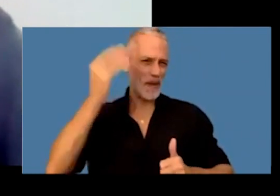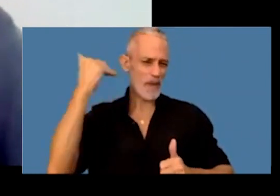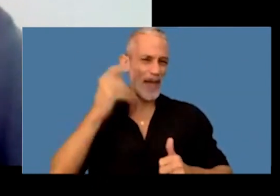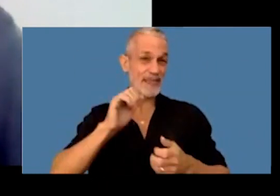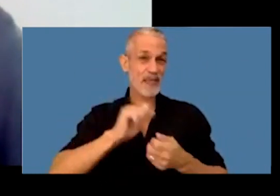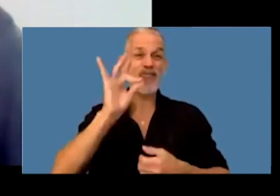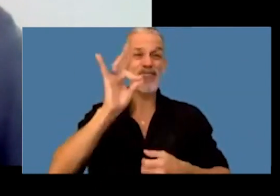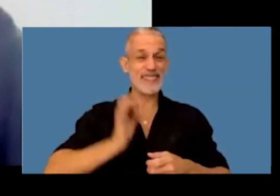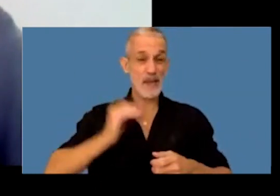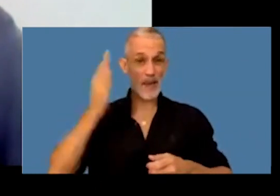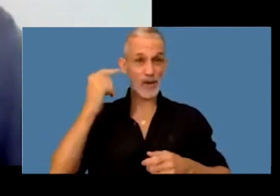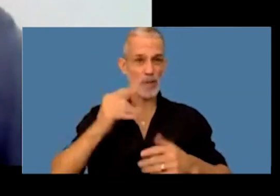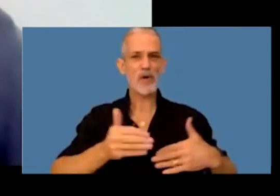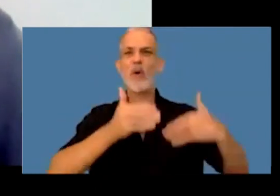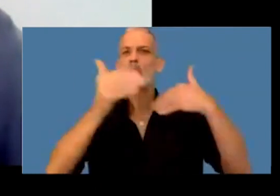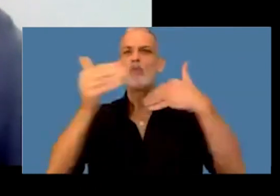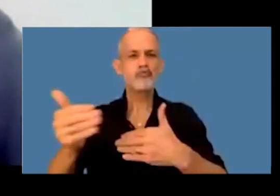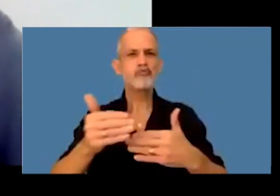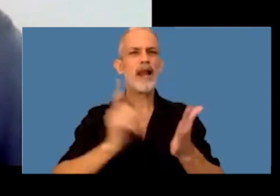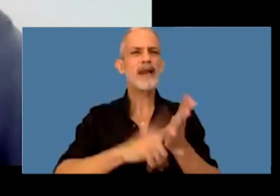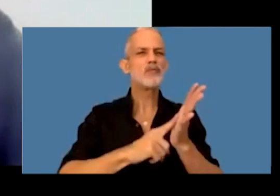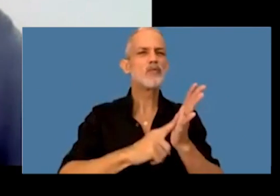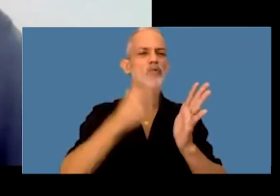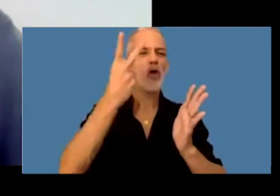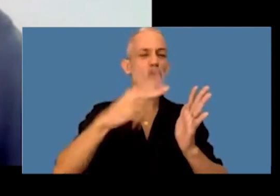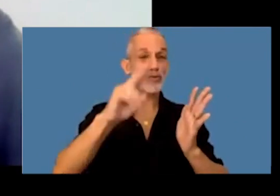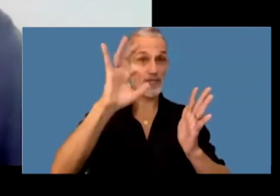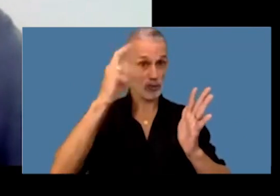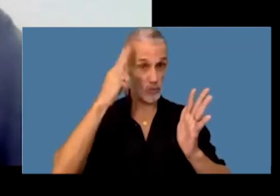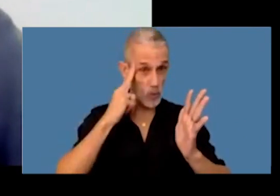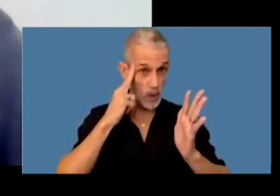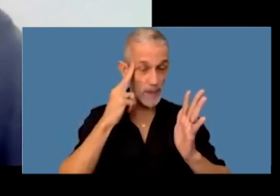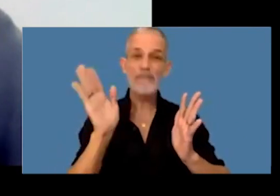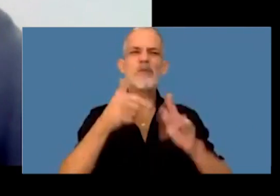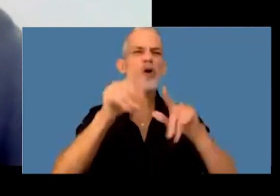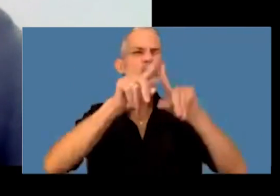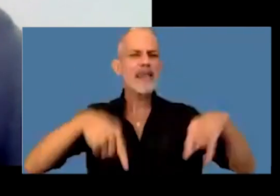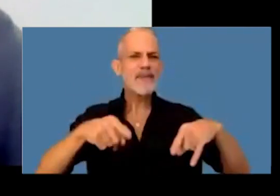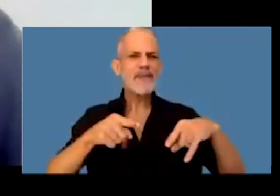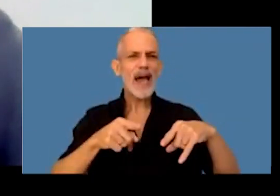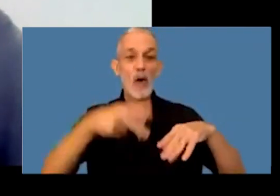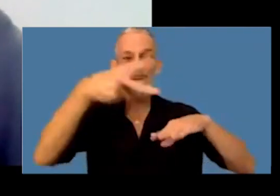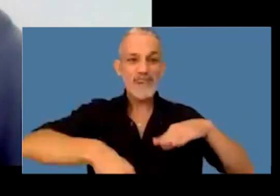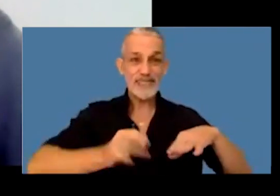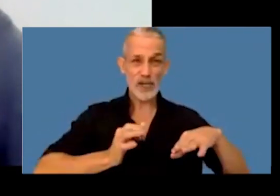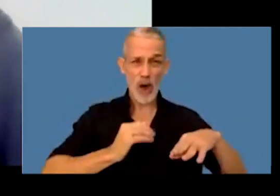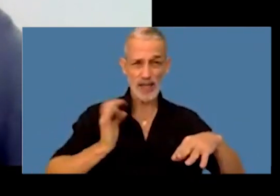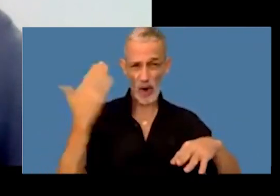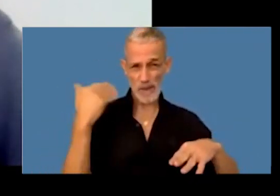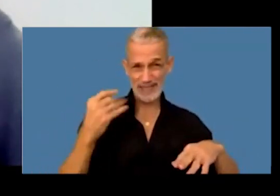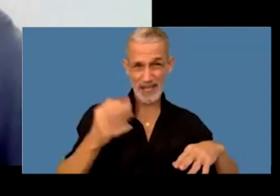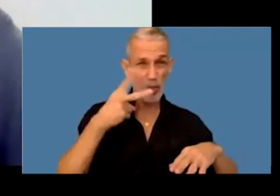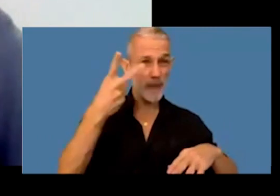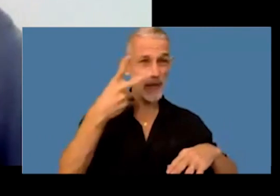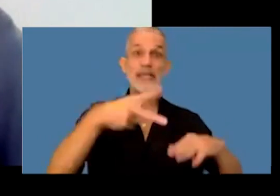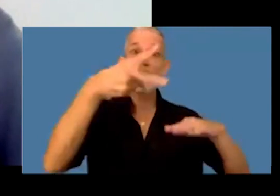que prorroga la resolución 209, que son todos los certificados vencidos en el 2020, ¿sí? Esos